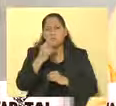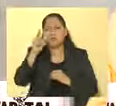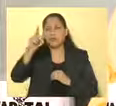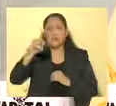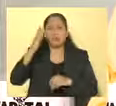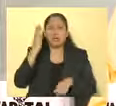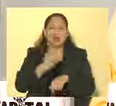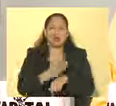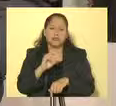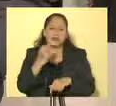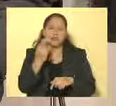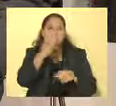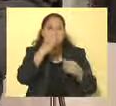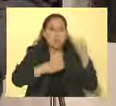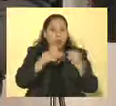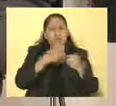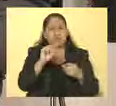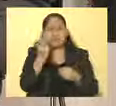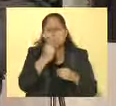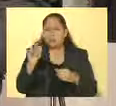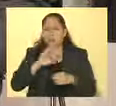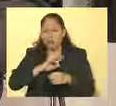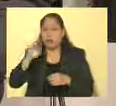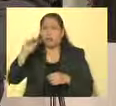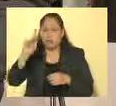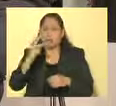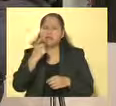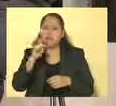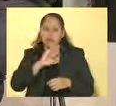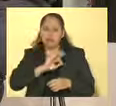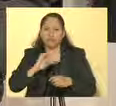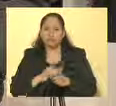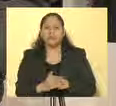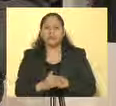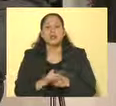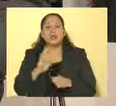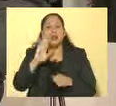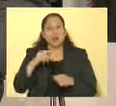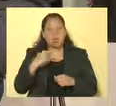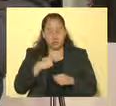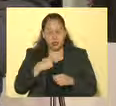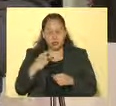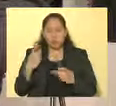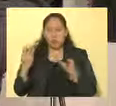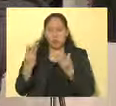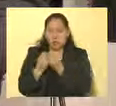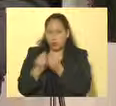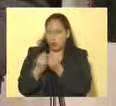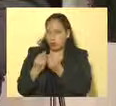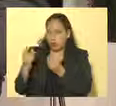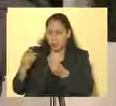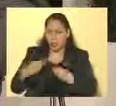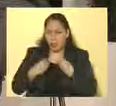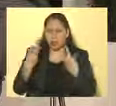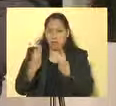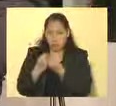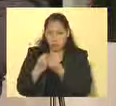sentencia. Perfecto. Okay. Estoy en sociedad, en convivencia, ¿tengo derechos a pensión alimenticia aunque sigamos viviendo